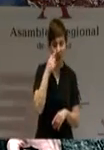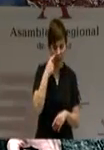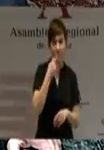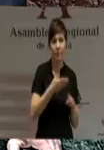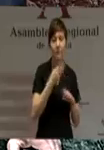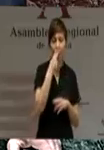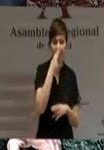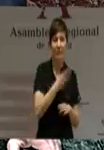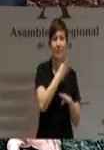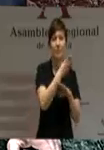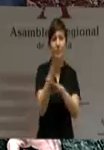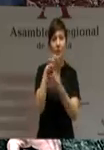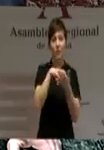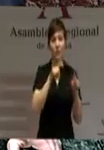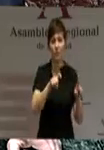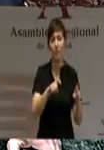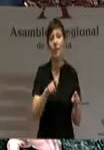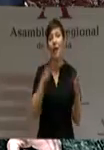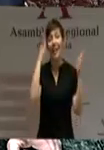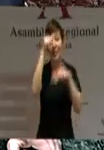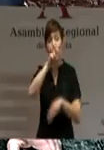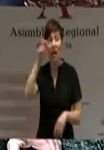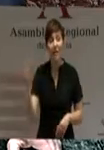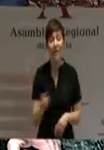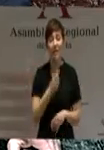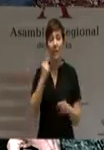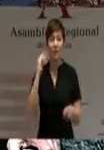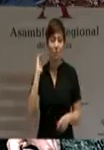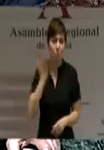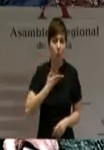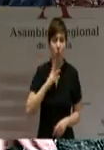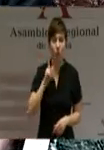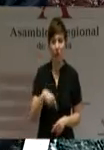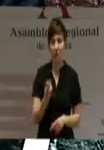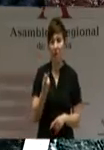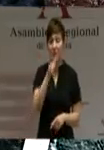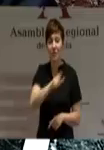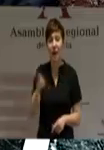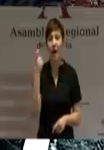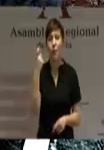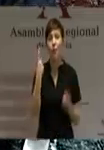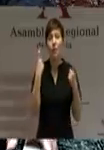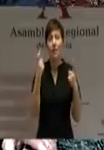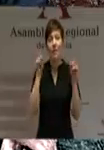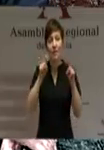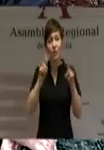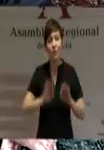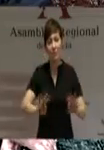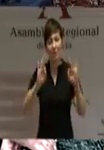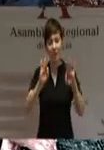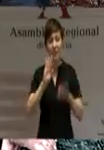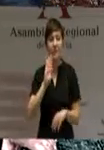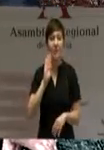Menos atención a la diversidad, menos desdobles para atender a alumnos con necesidades educativas especiales, menos becas de comedor y